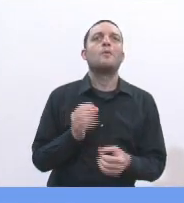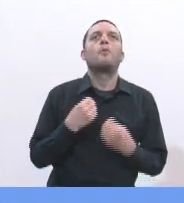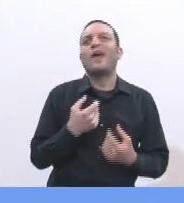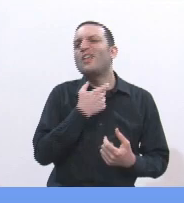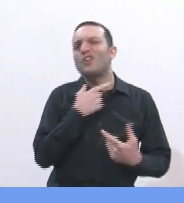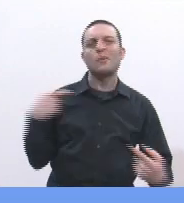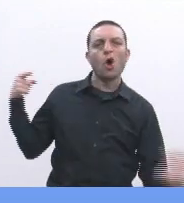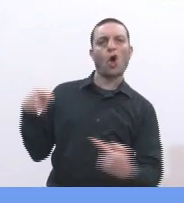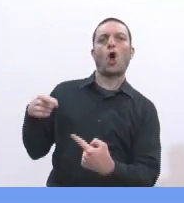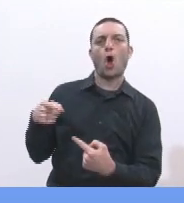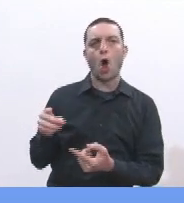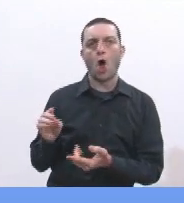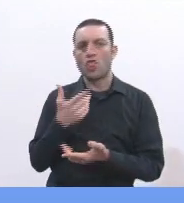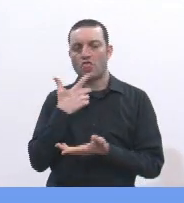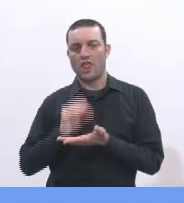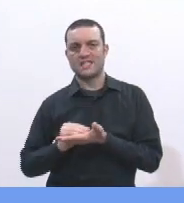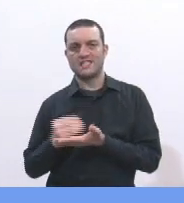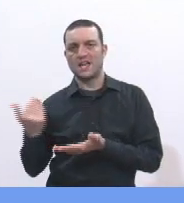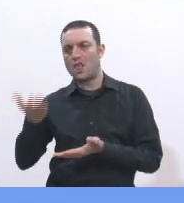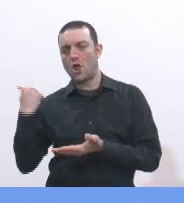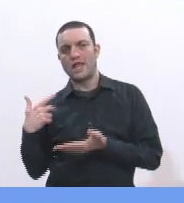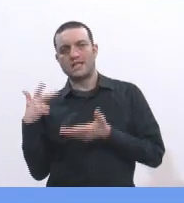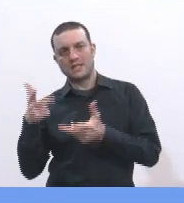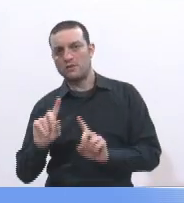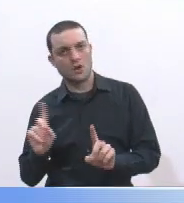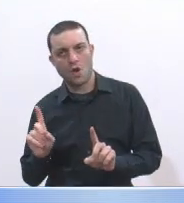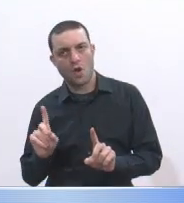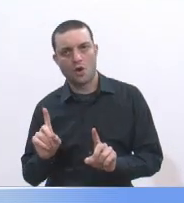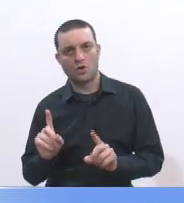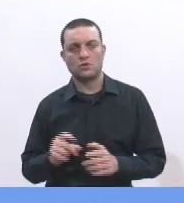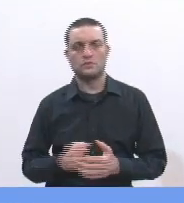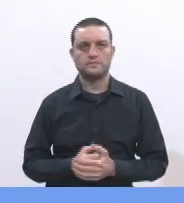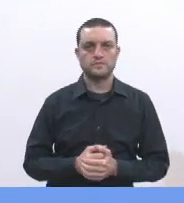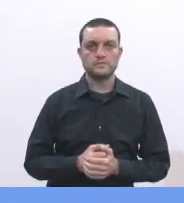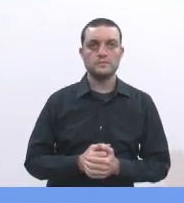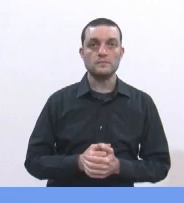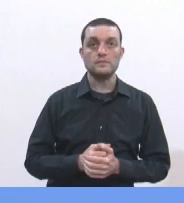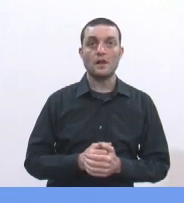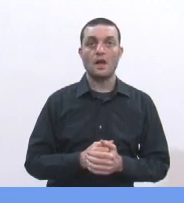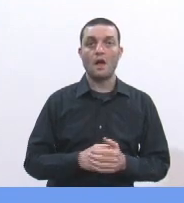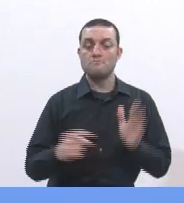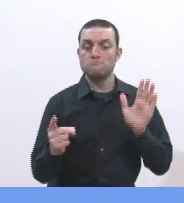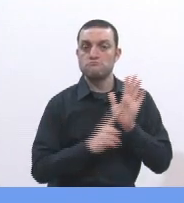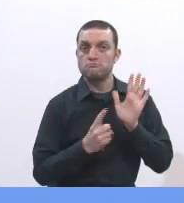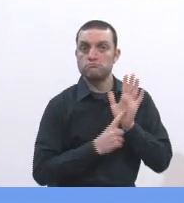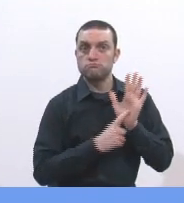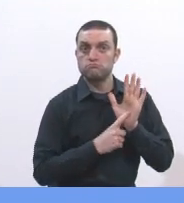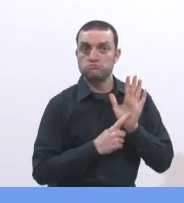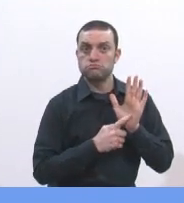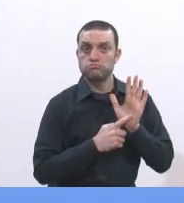marco más amplio a todo el sector en la reglamentación se puede atender